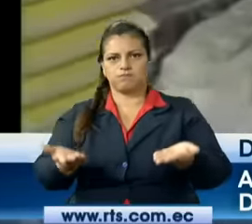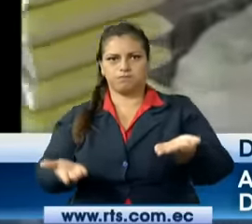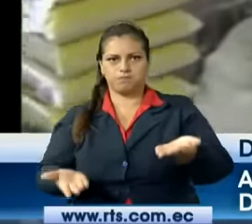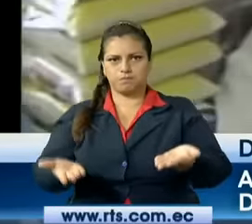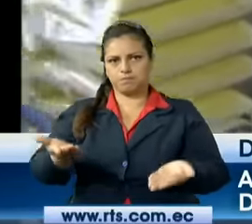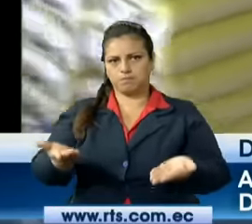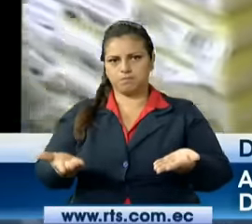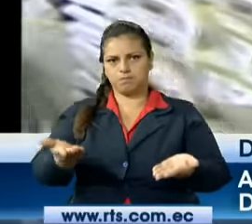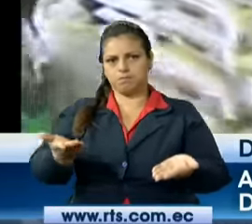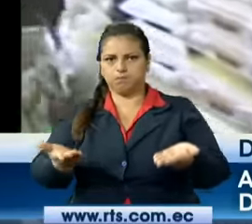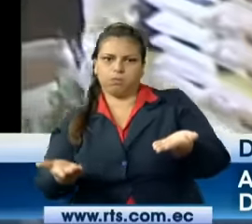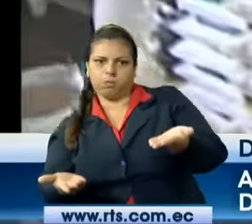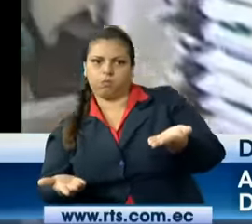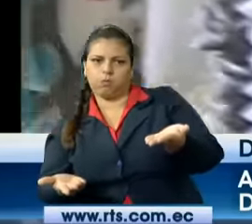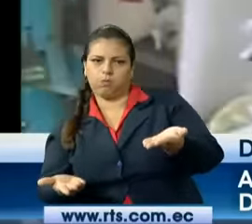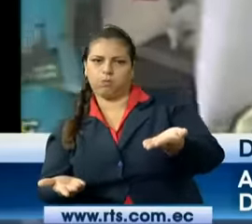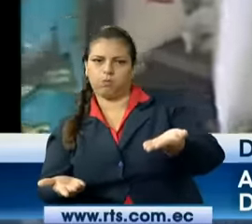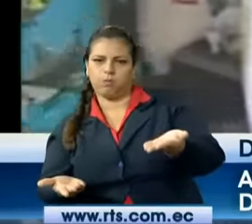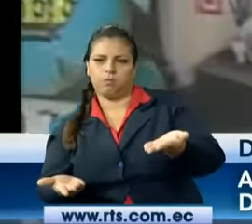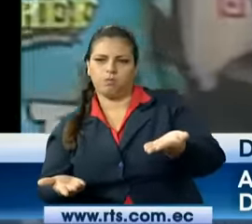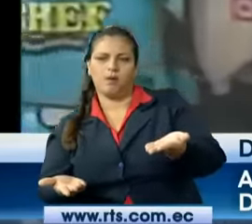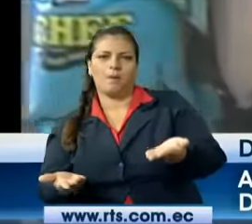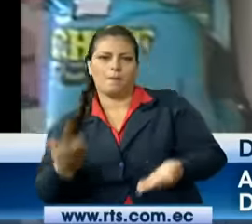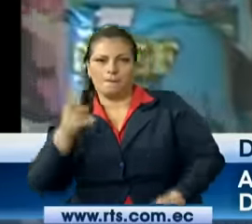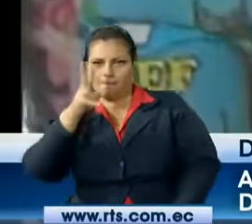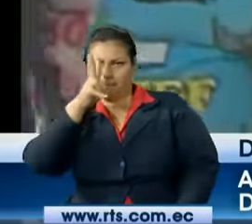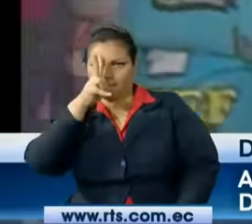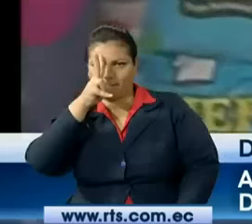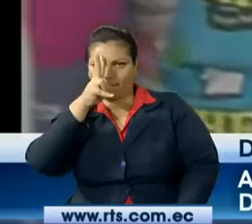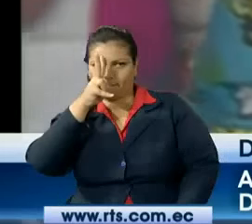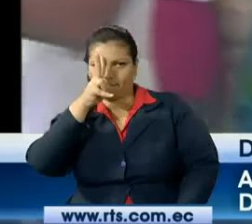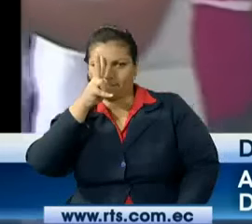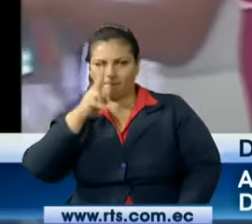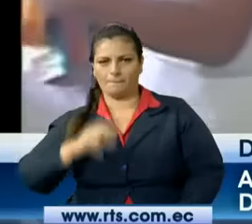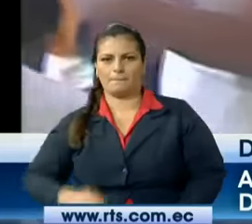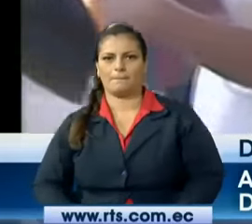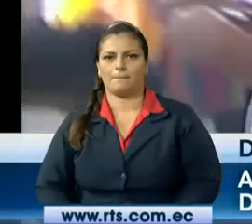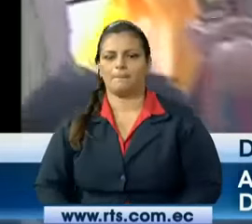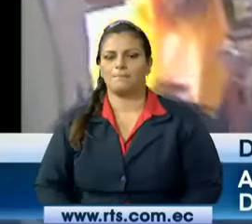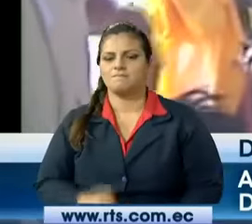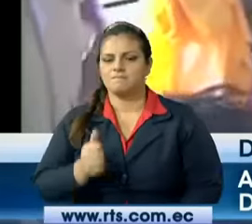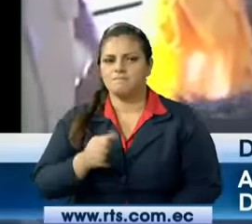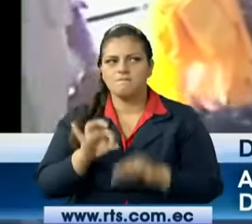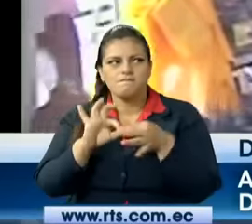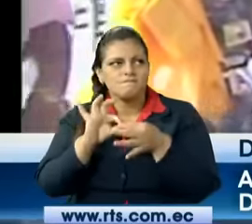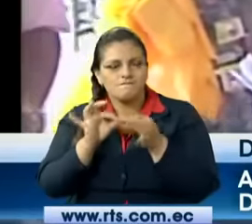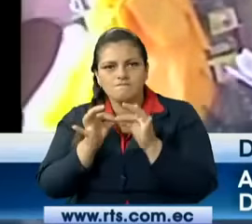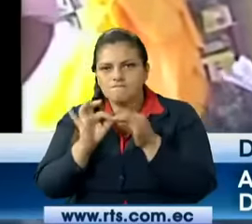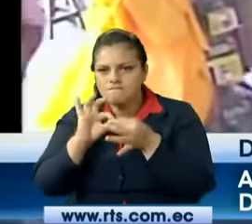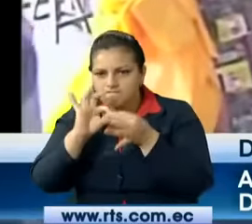Guayaquil, en el mercado municipal de La Caraguay, uno de los más grandes que tiene el puerto principal,